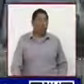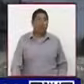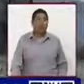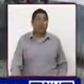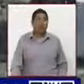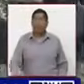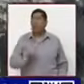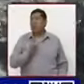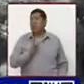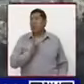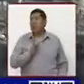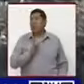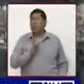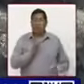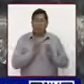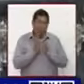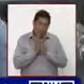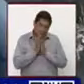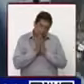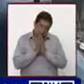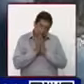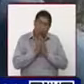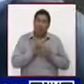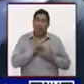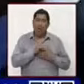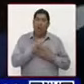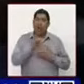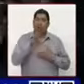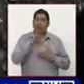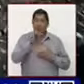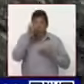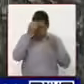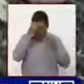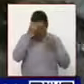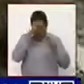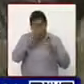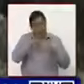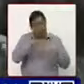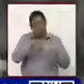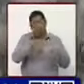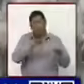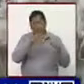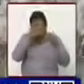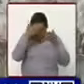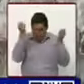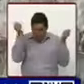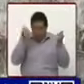No, yo vengo a plantarme velitas hacia las almitas olvidadas. Cada lunes me vengo a plantar.